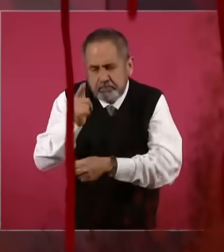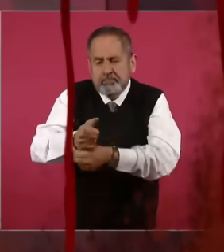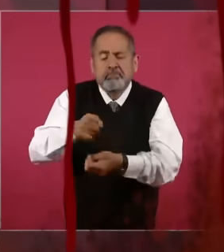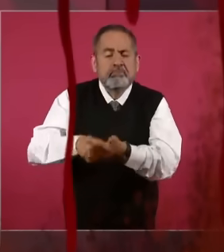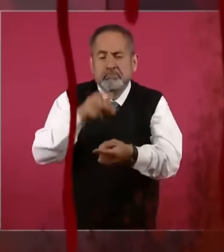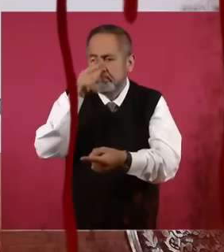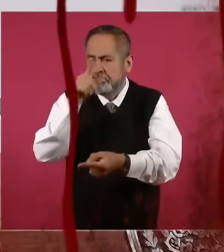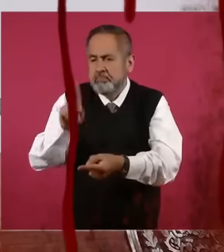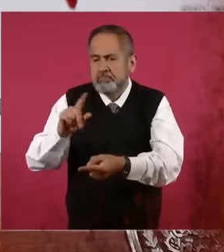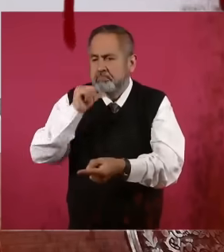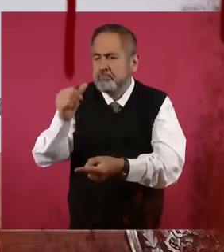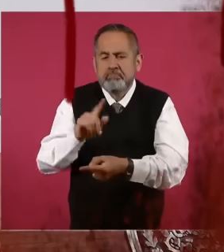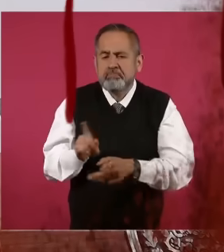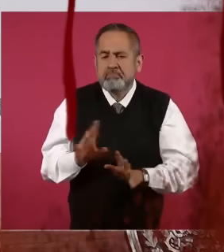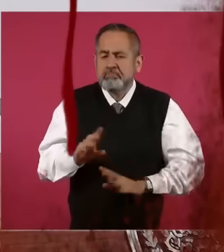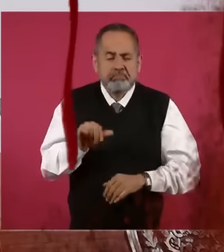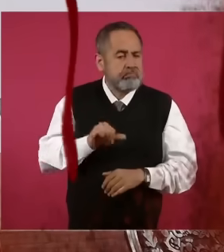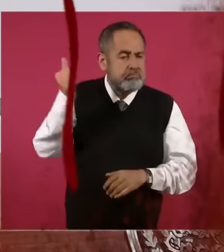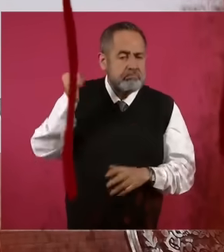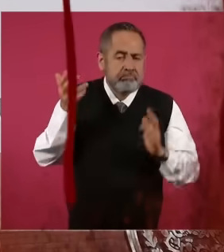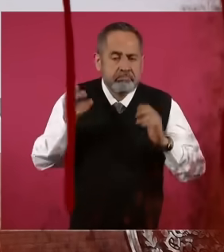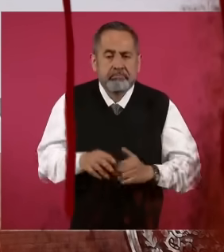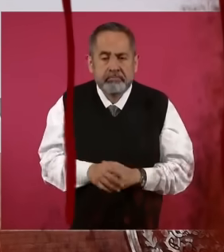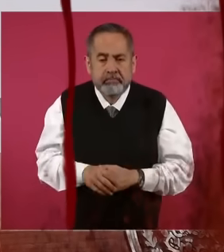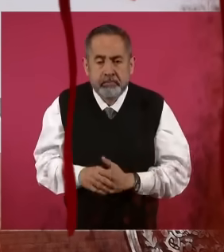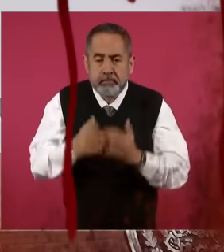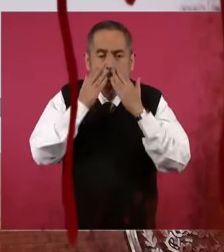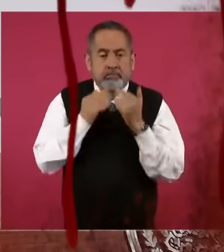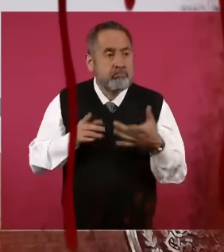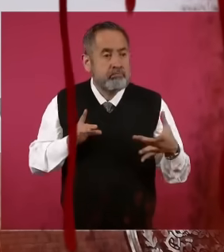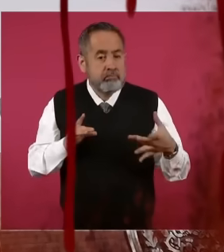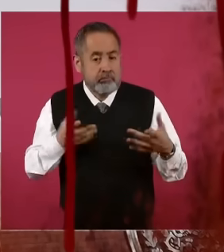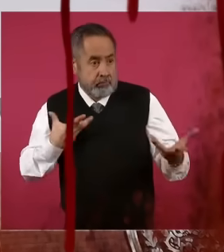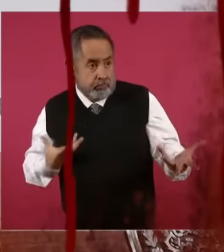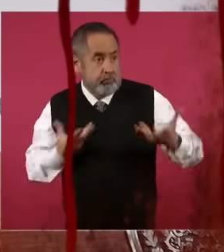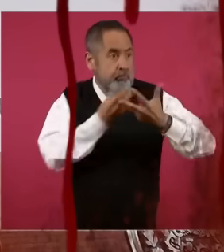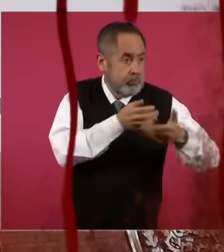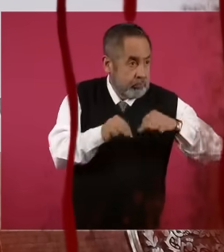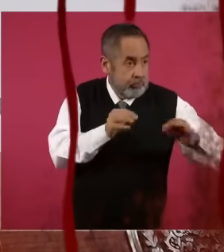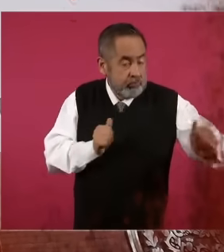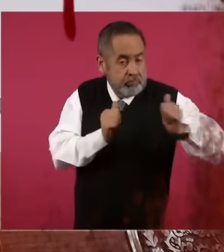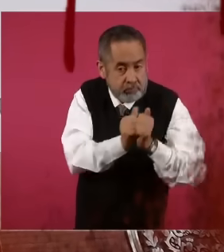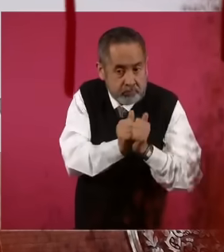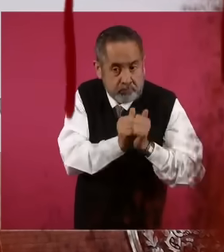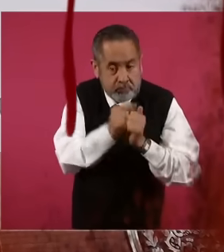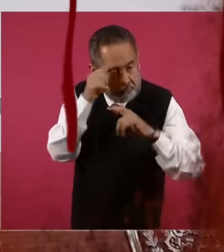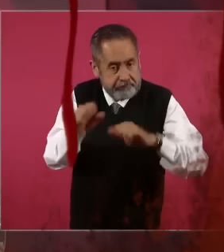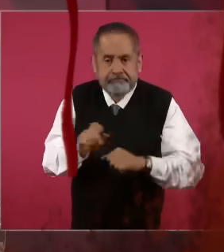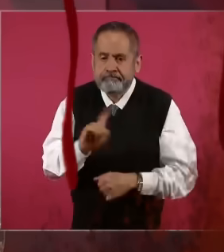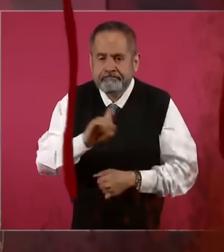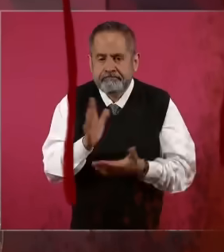aquí la obligación no es del gobierno gringo de informar. Aquí la obligación para saber lo que realmente